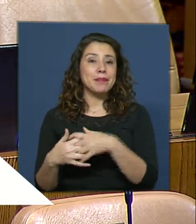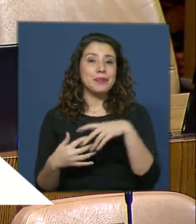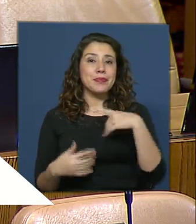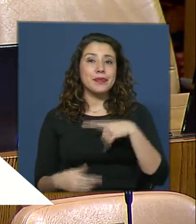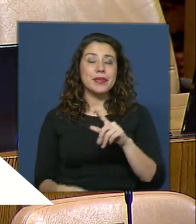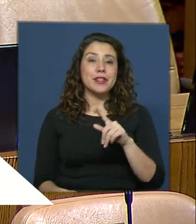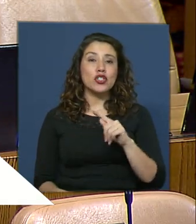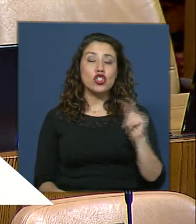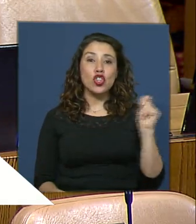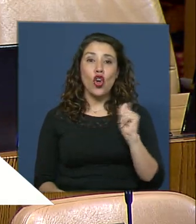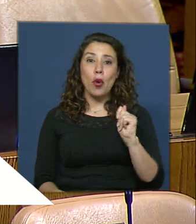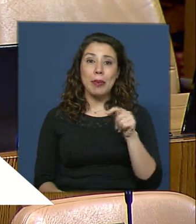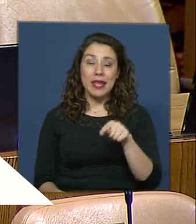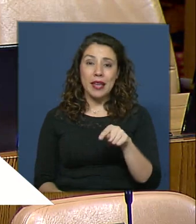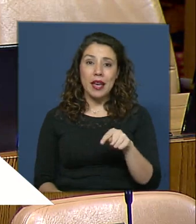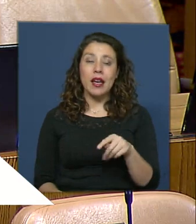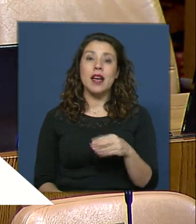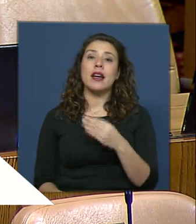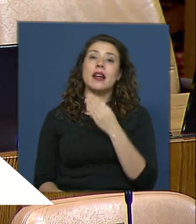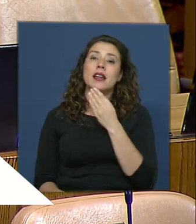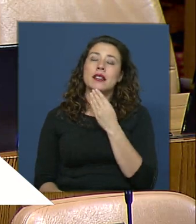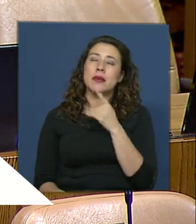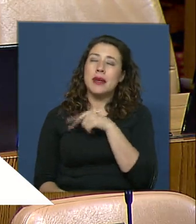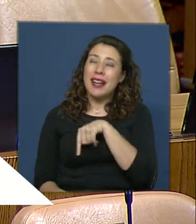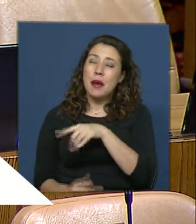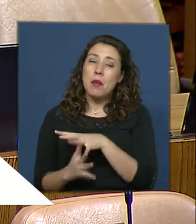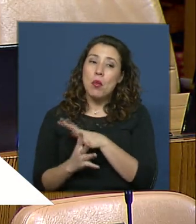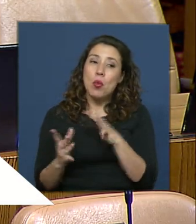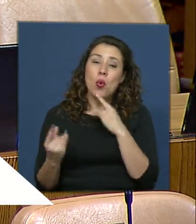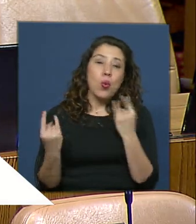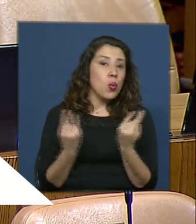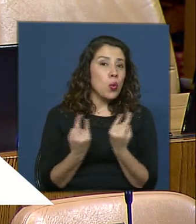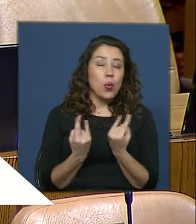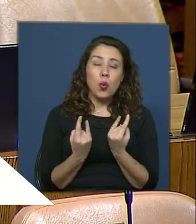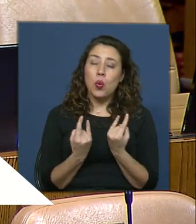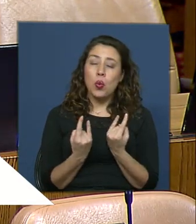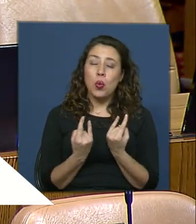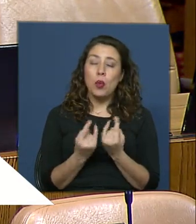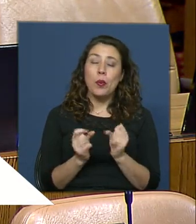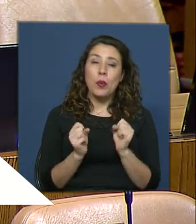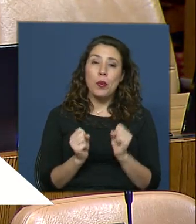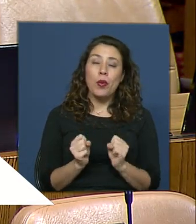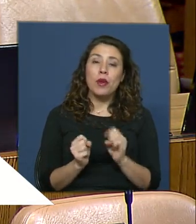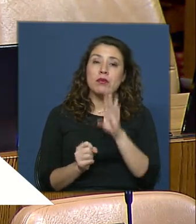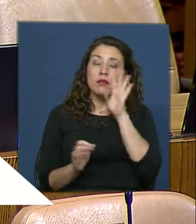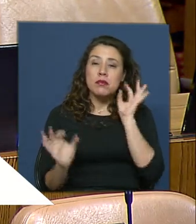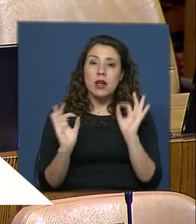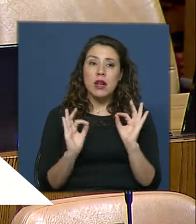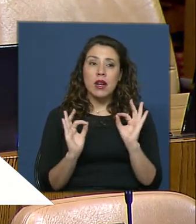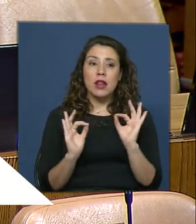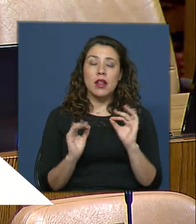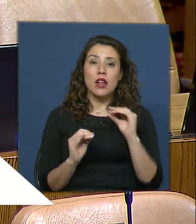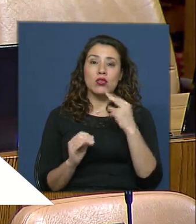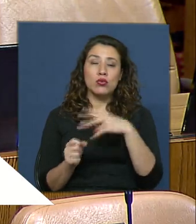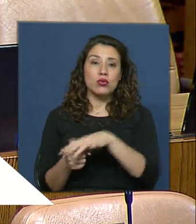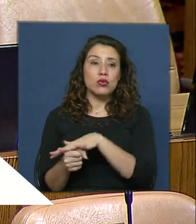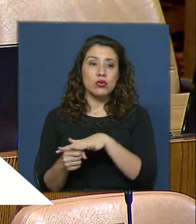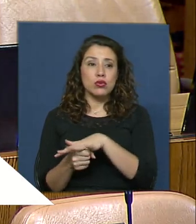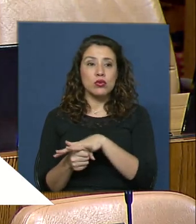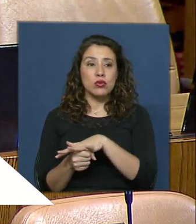APIAT, y para ellos resulta tremendamente urgente el poder regularizar su